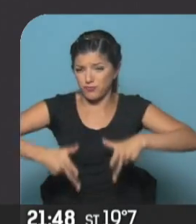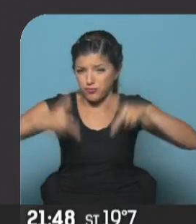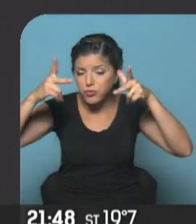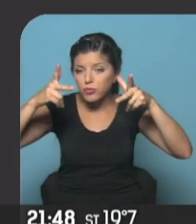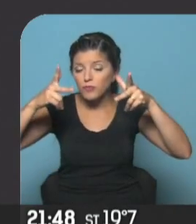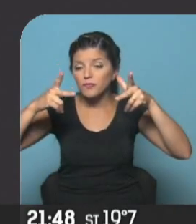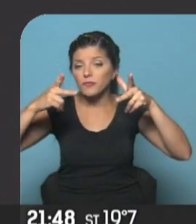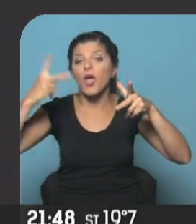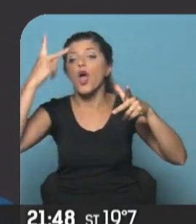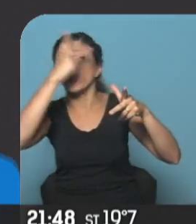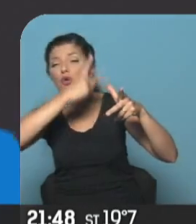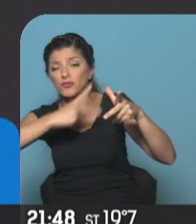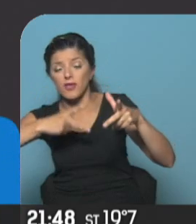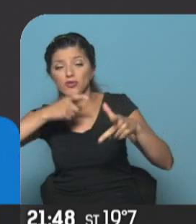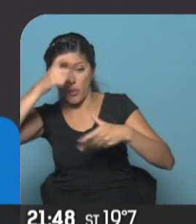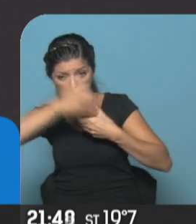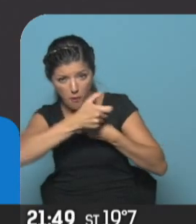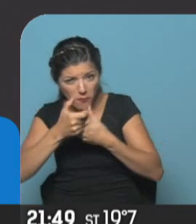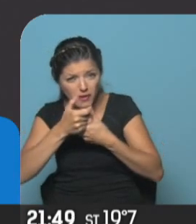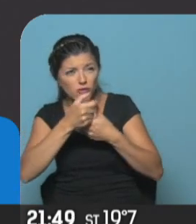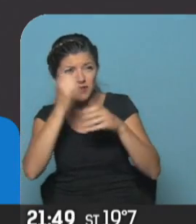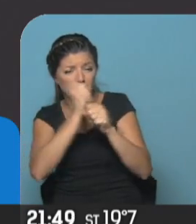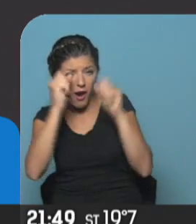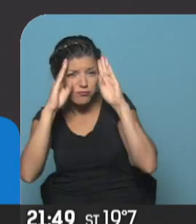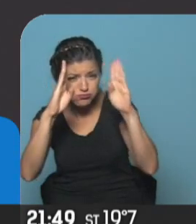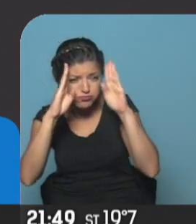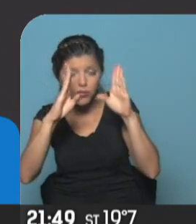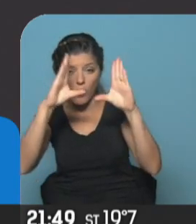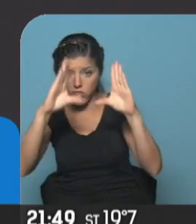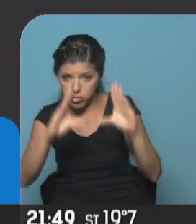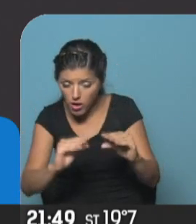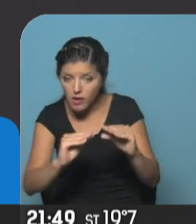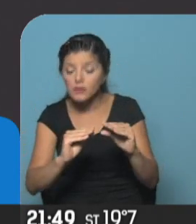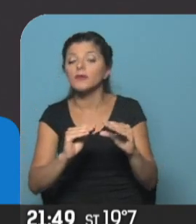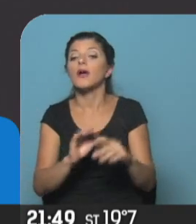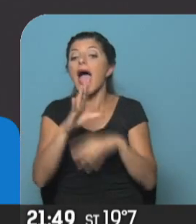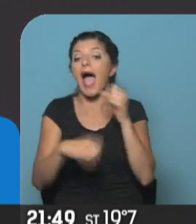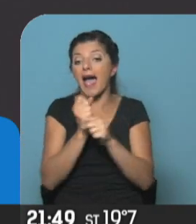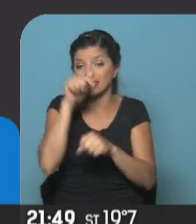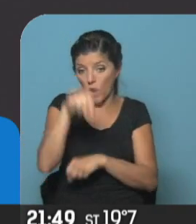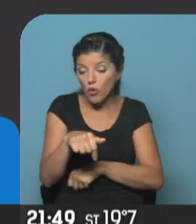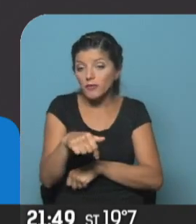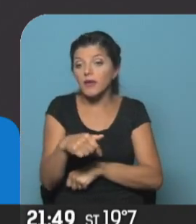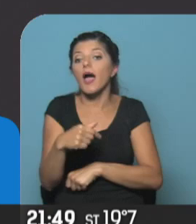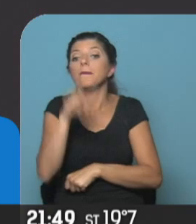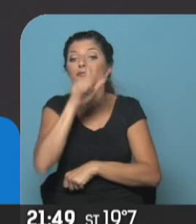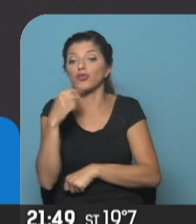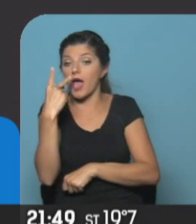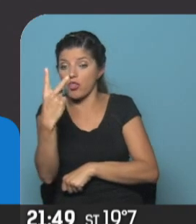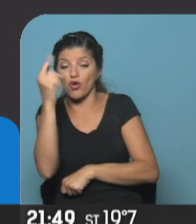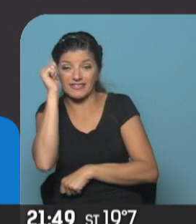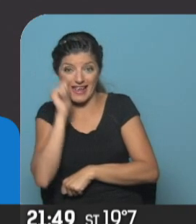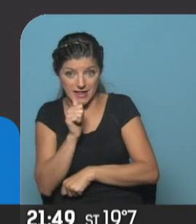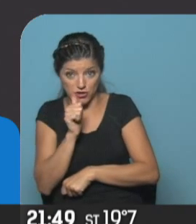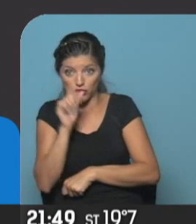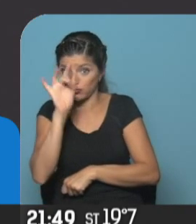combaten este fuego que ya lleva varias horas, y según autoridades locales solo se reportaron 2 heridos leves, un milagro por ahora, en